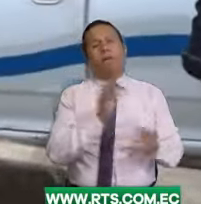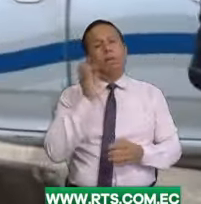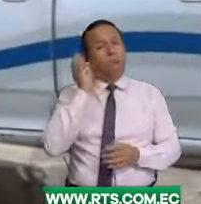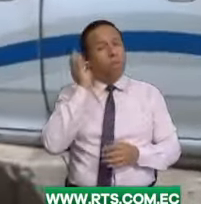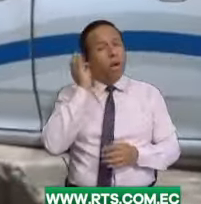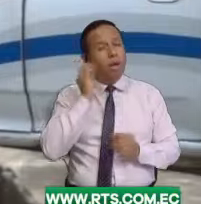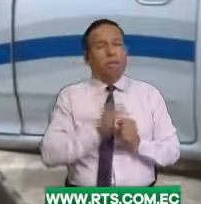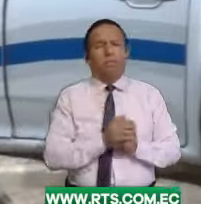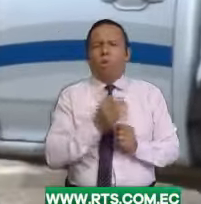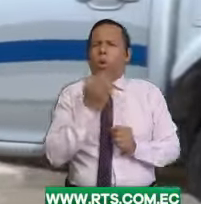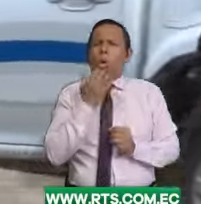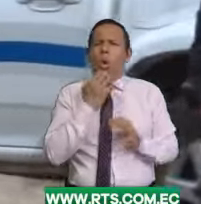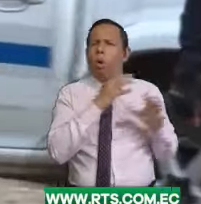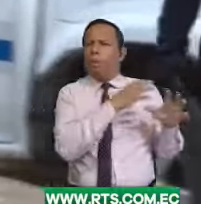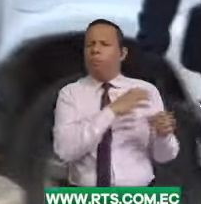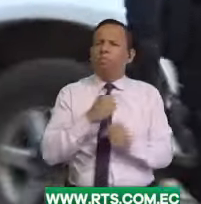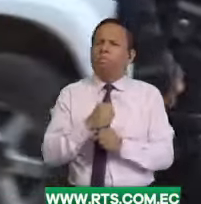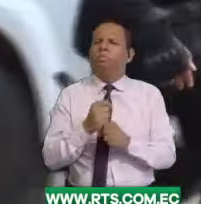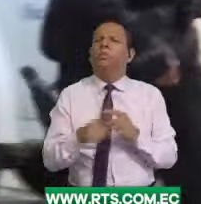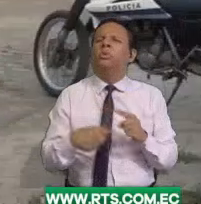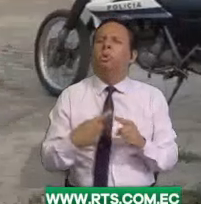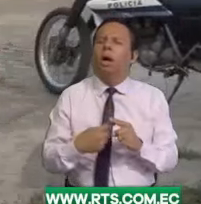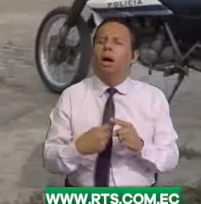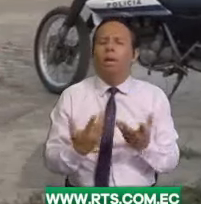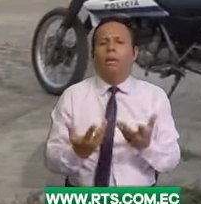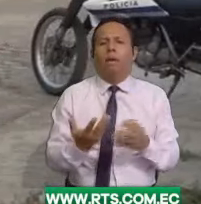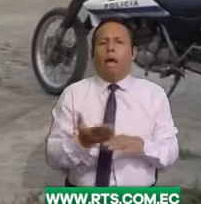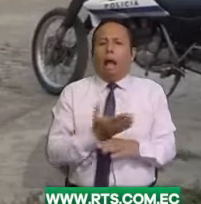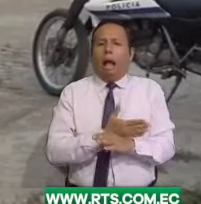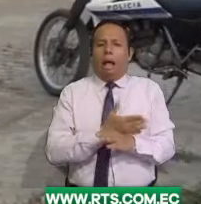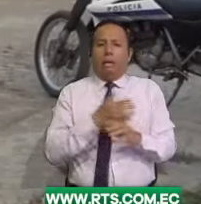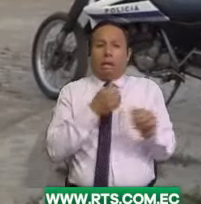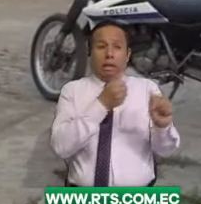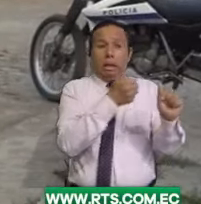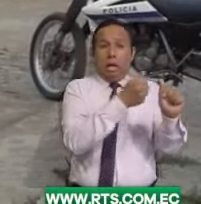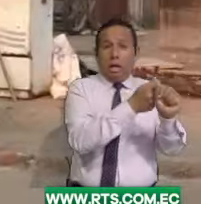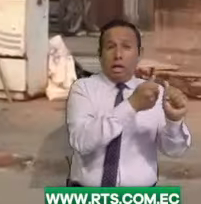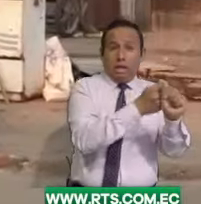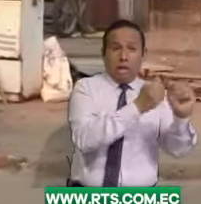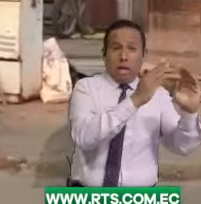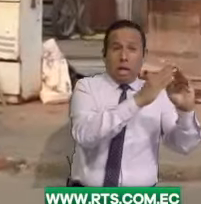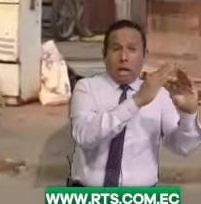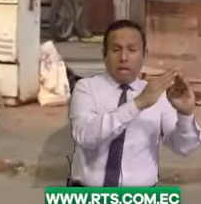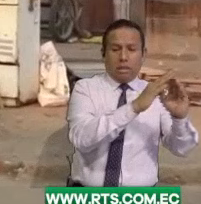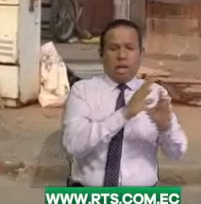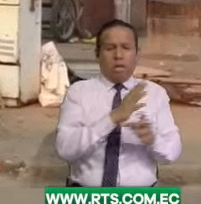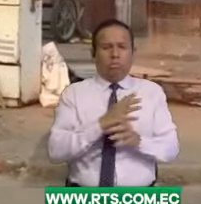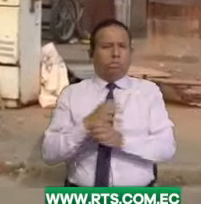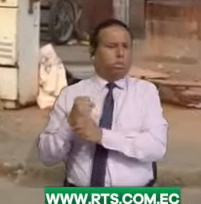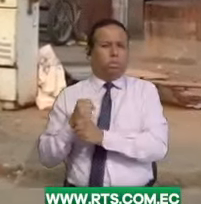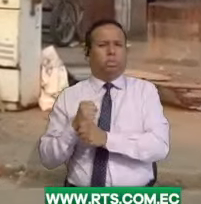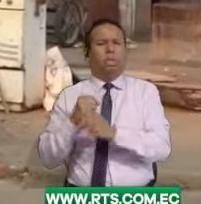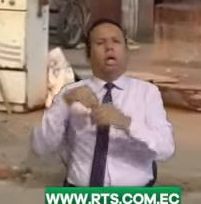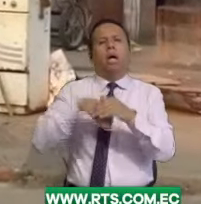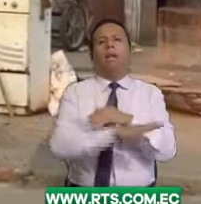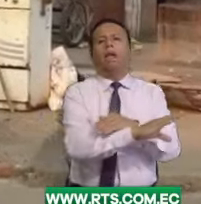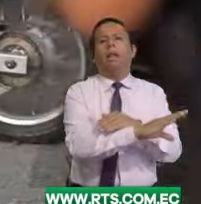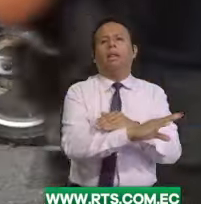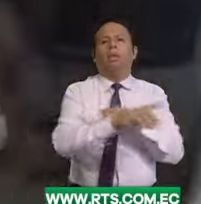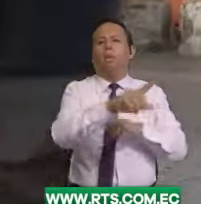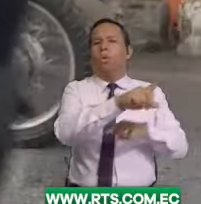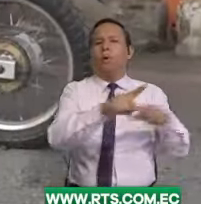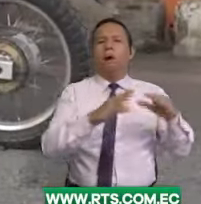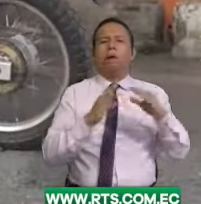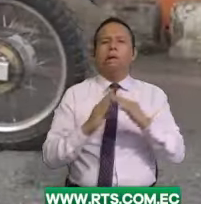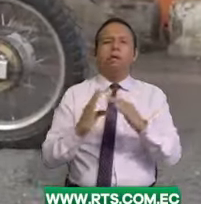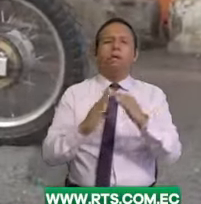rapto habría ocurrido a pocos kilómetros de donde fue hallado su cuerpo, adentro de un asentamiento humano irregular